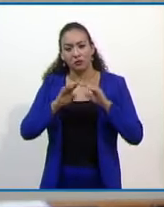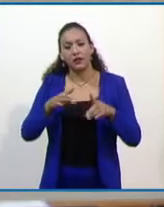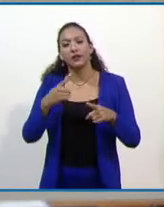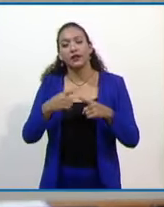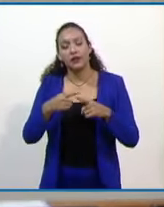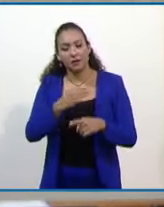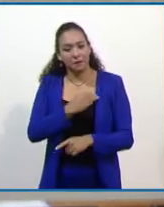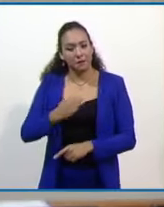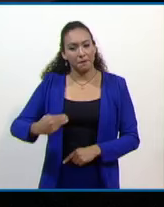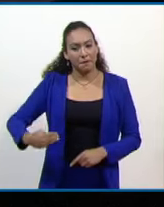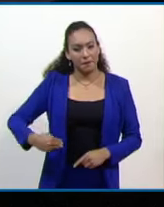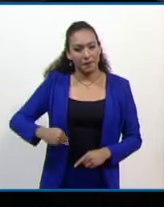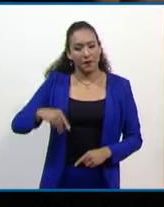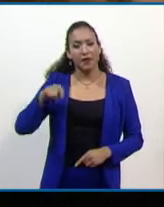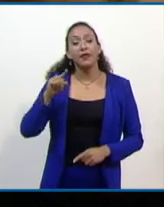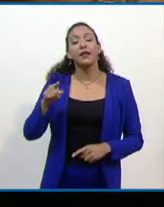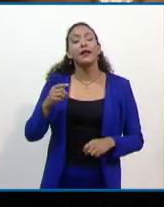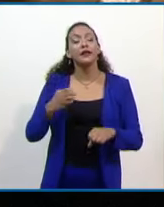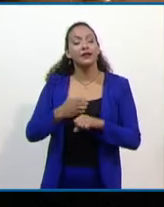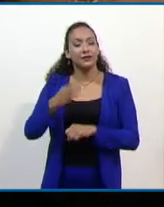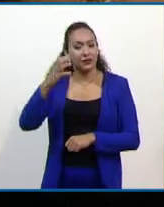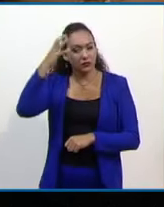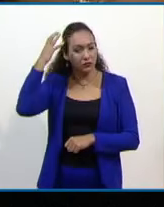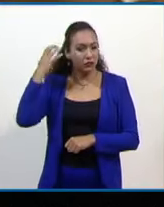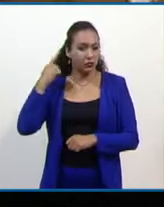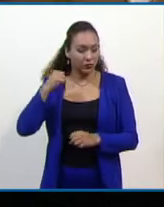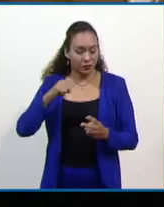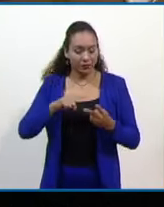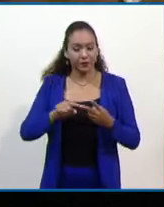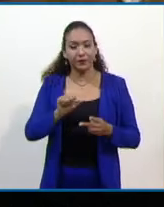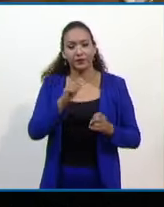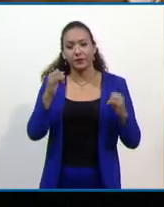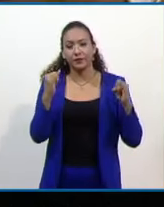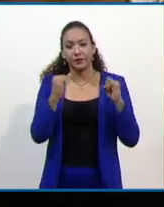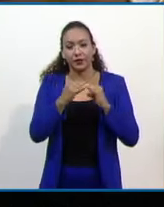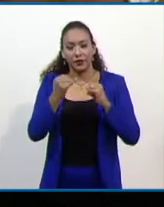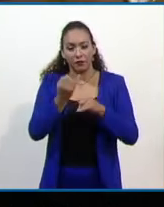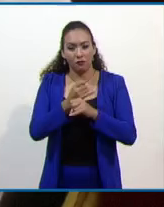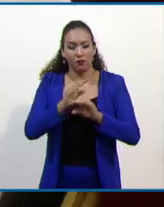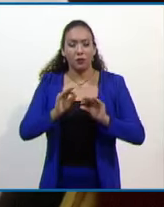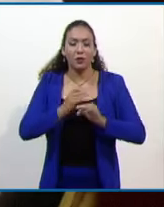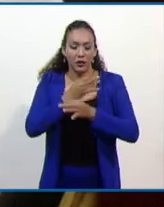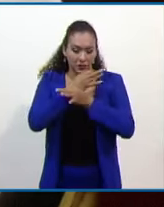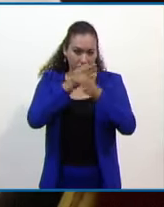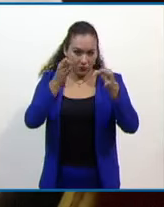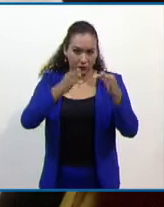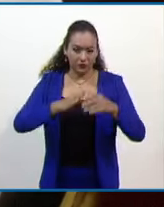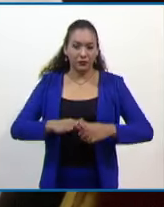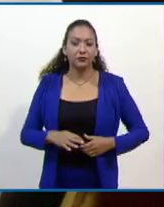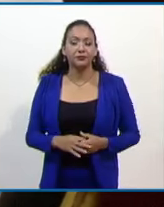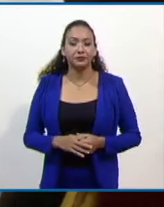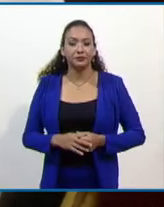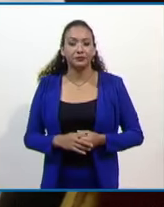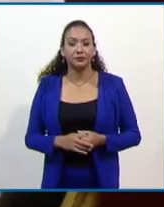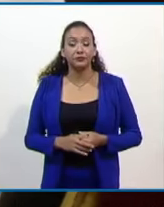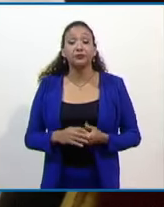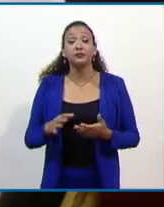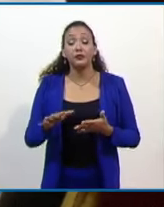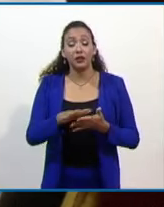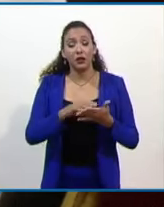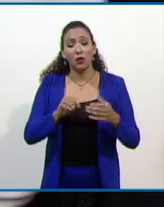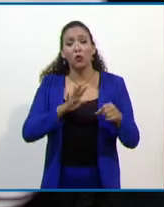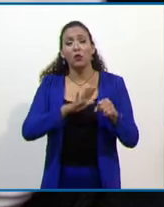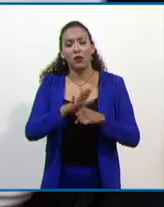el municipio de Ocuituco, Morelos y el Instituto Morelense de Información Pública. Desechó por notoria y